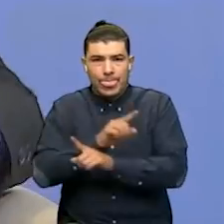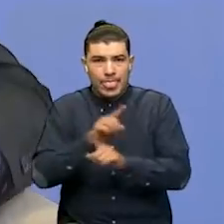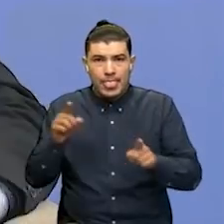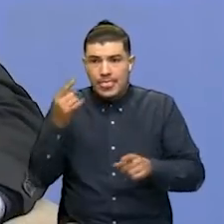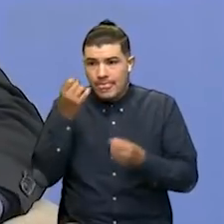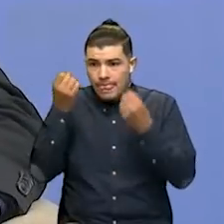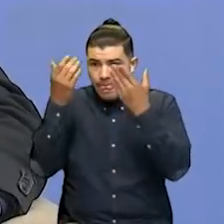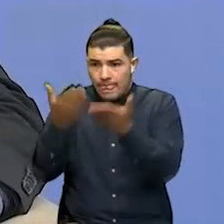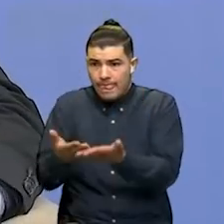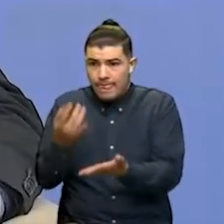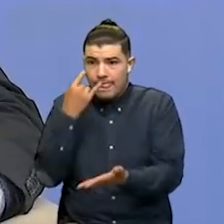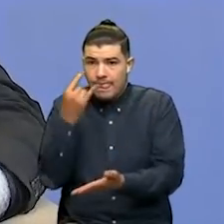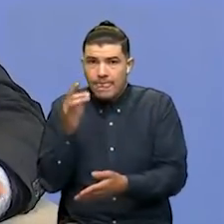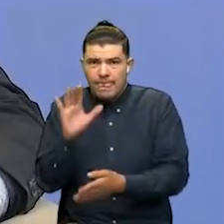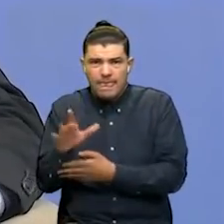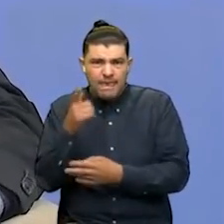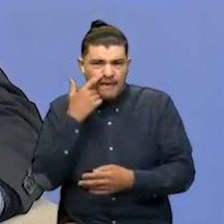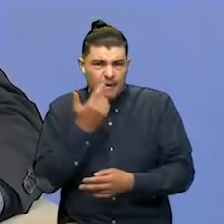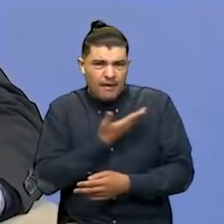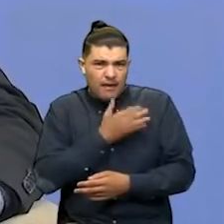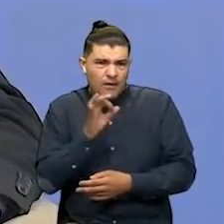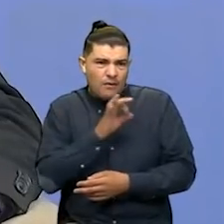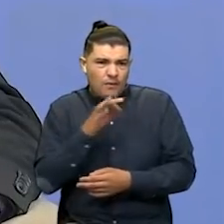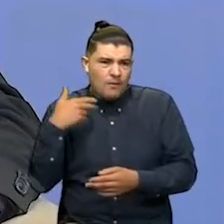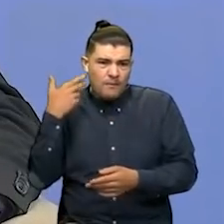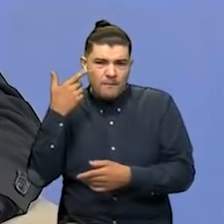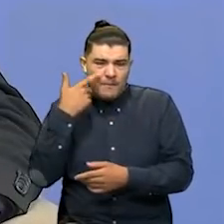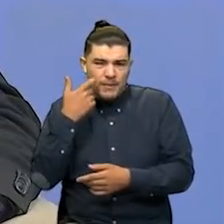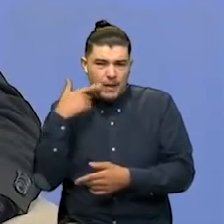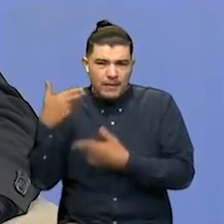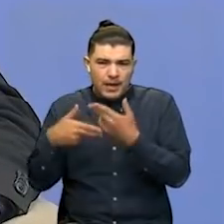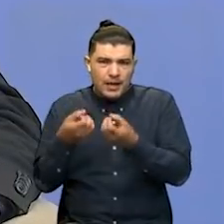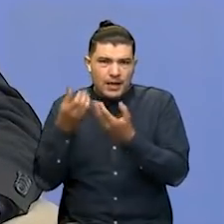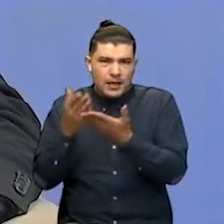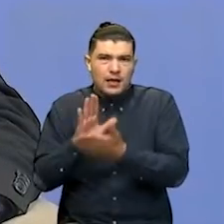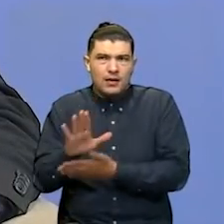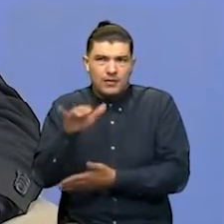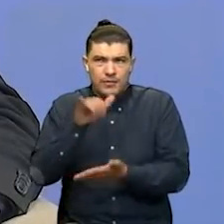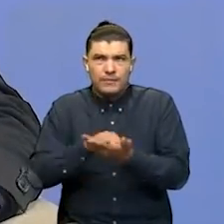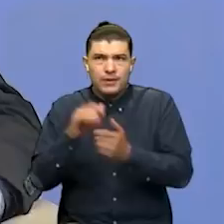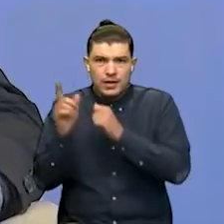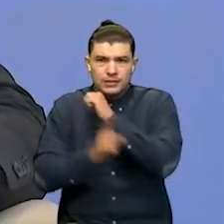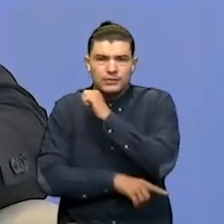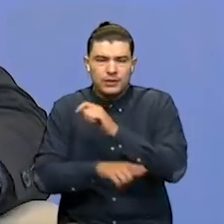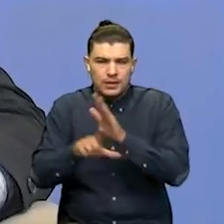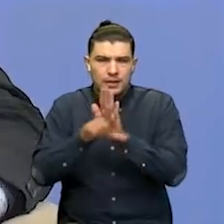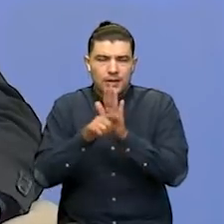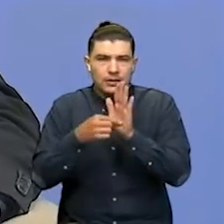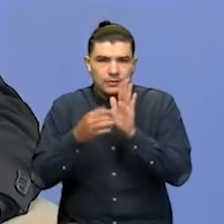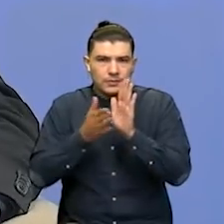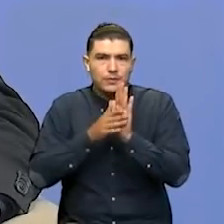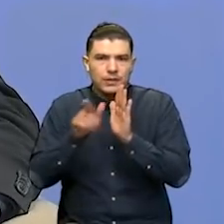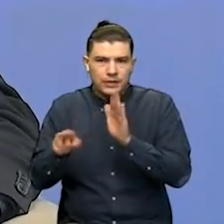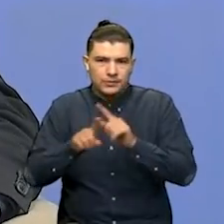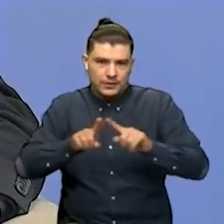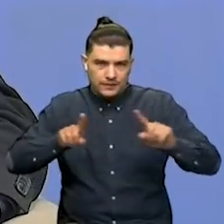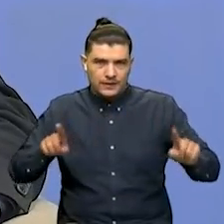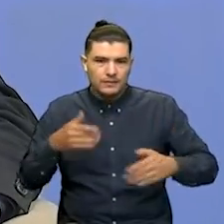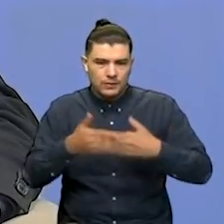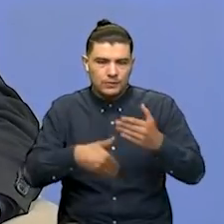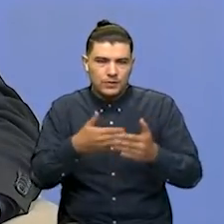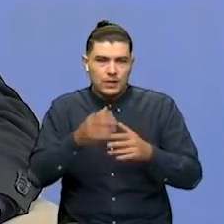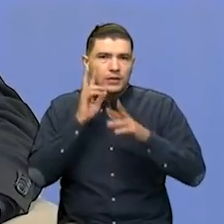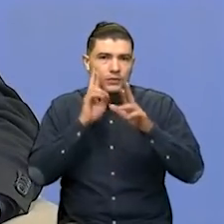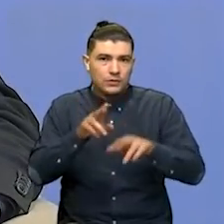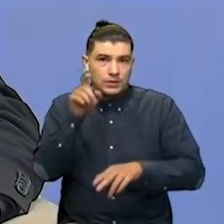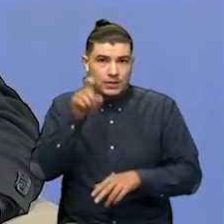bienes de sus padres o ascendientes o las personas que le dieron esa herencia, es como la sanción legal. Entonces, como esa es como la diferencia que hay como